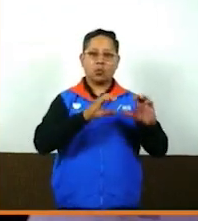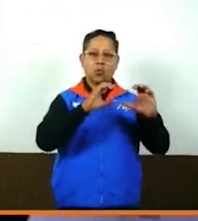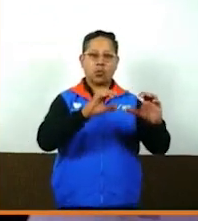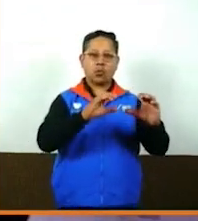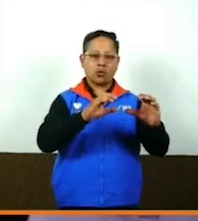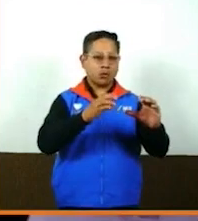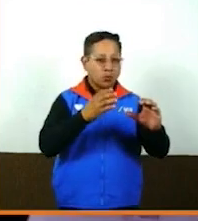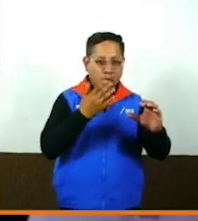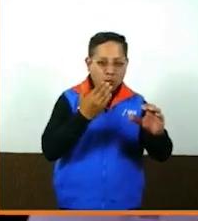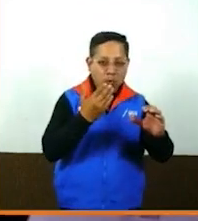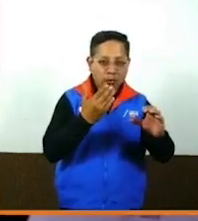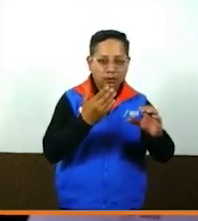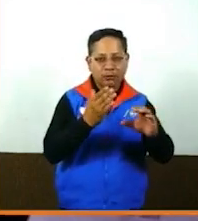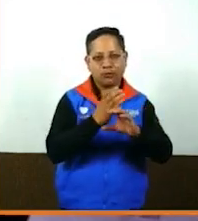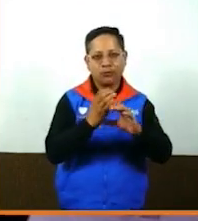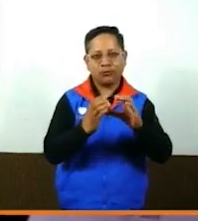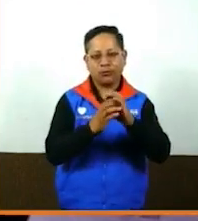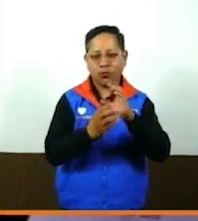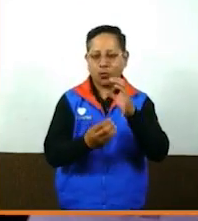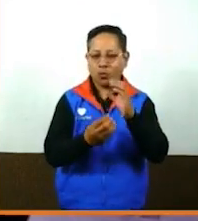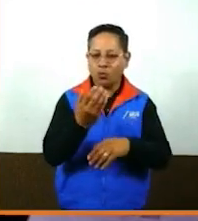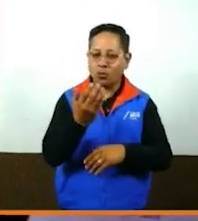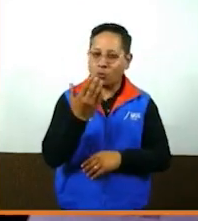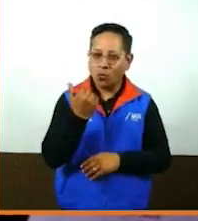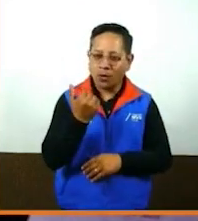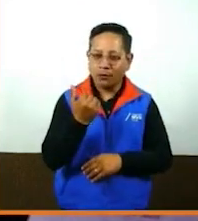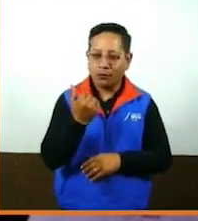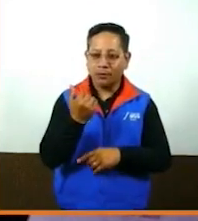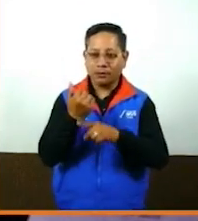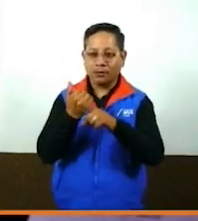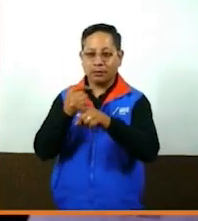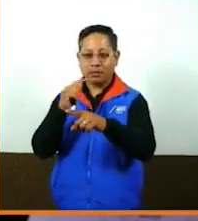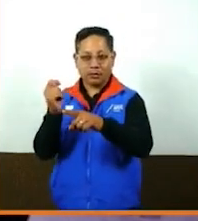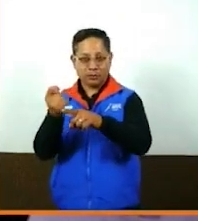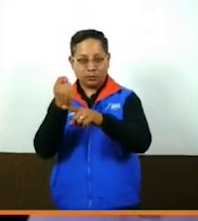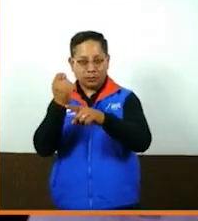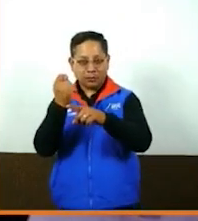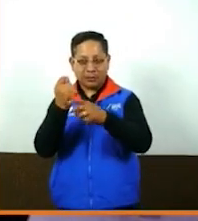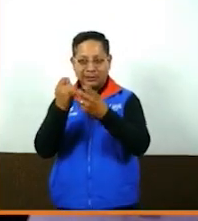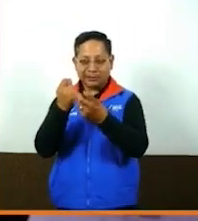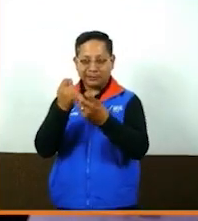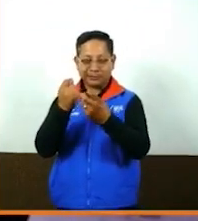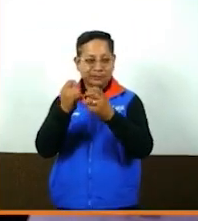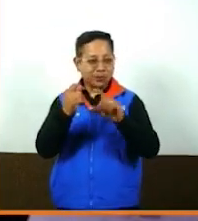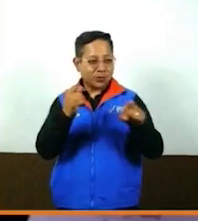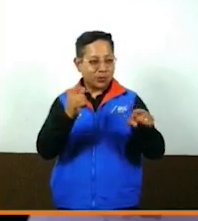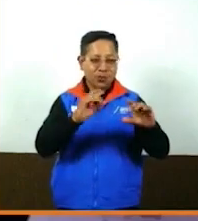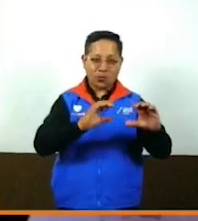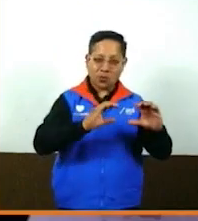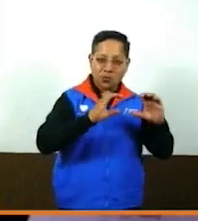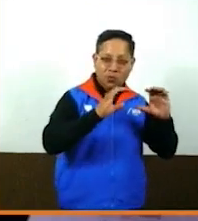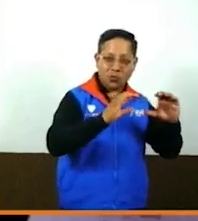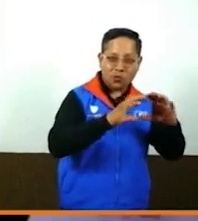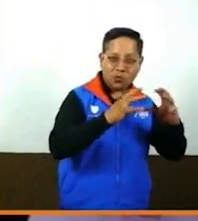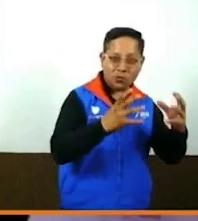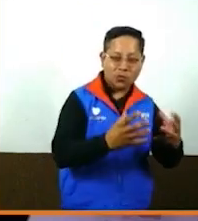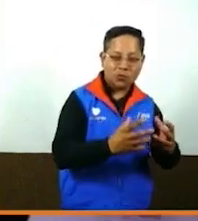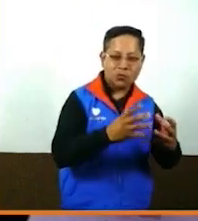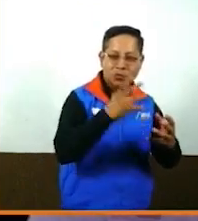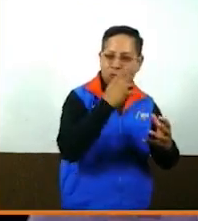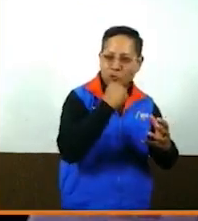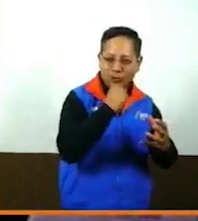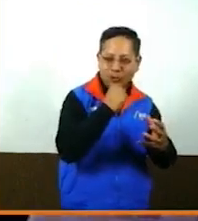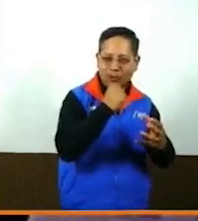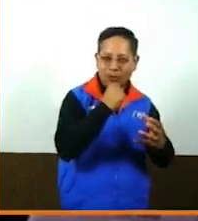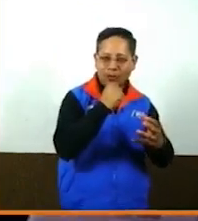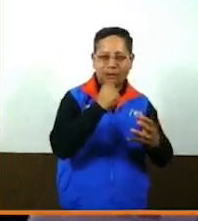hay innovación. Sin tecnología no podemos lograr la sustentabilidad, sobre todo, y una parte